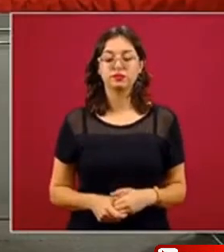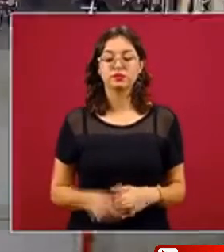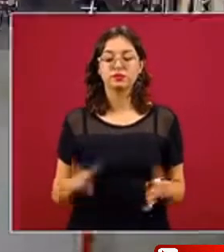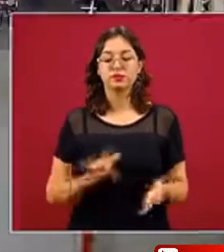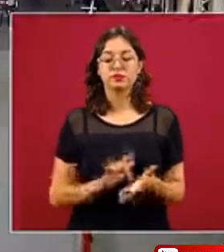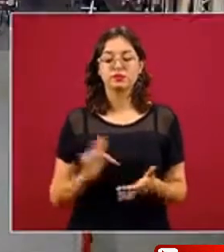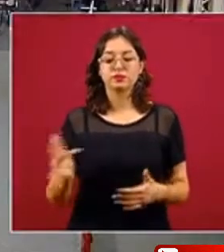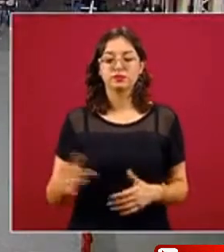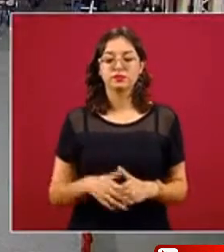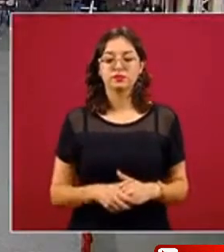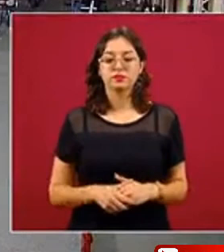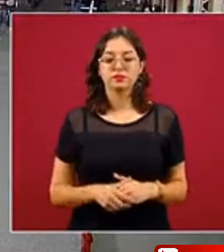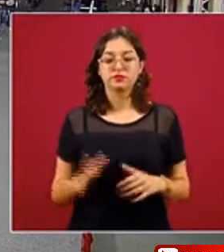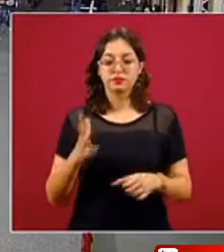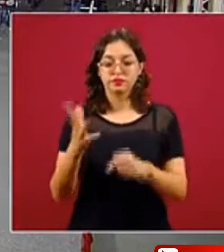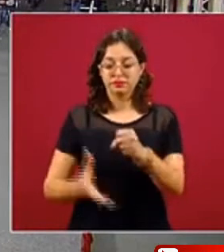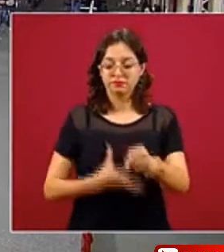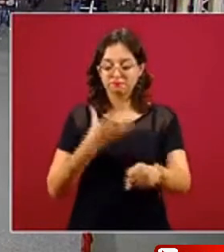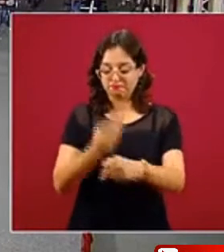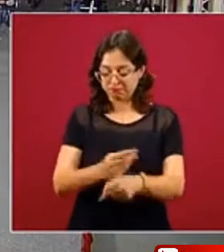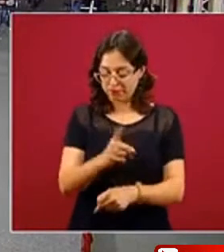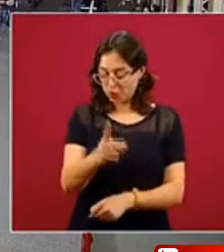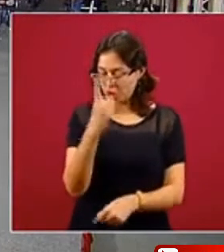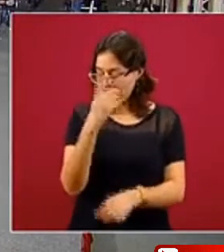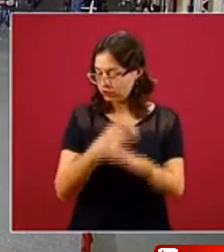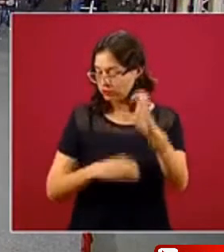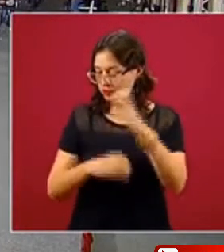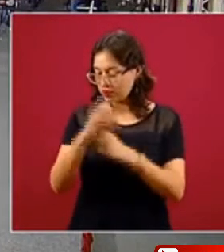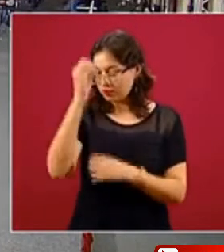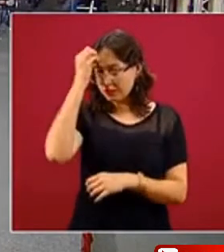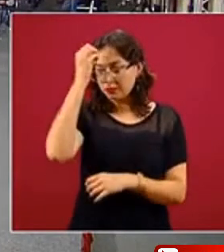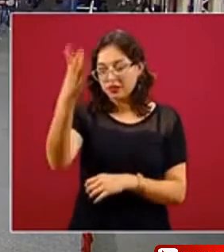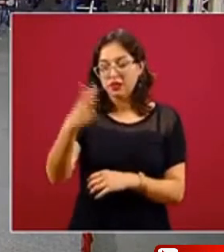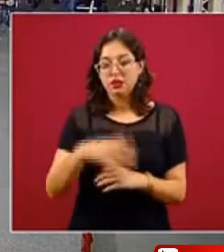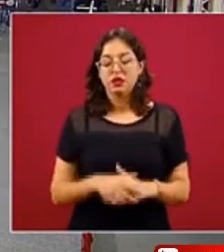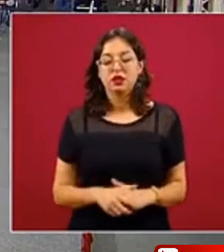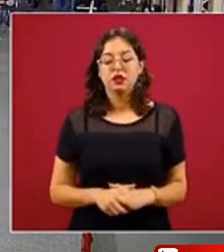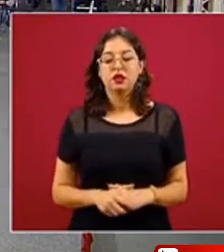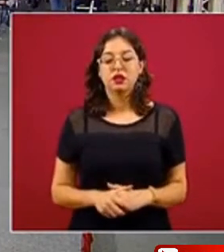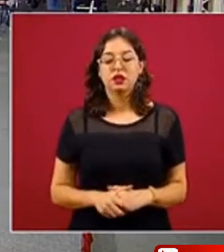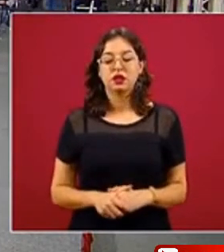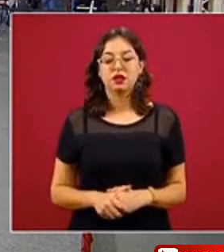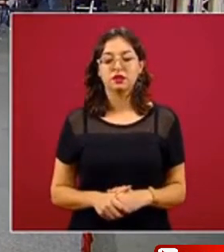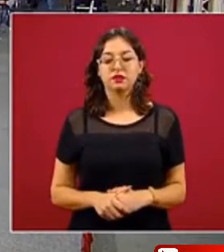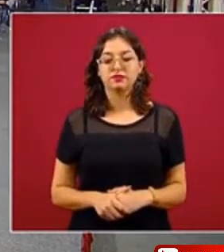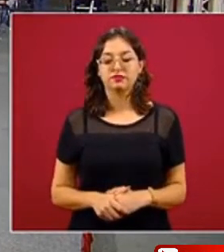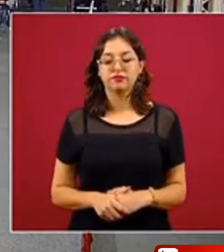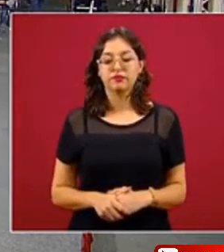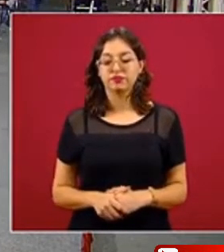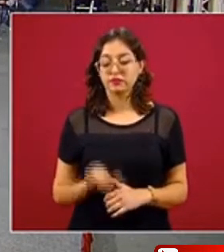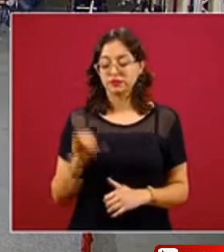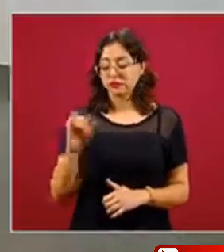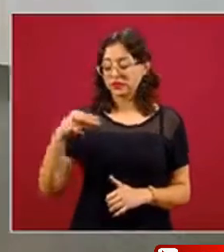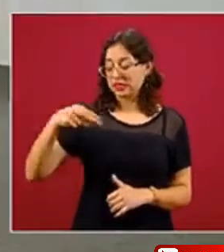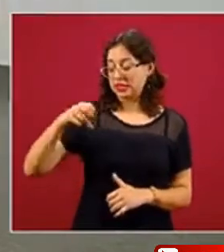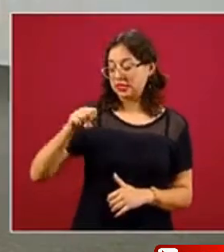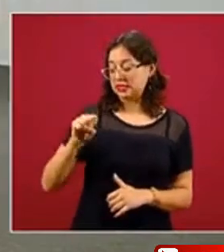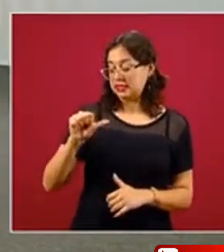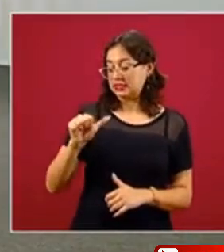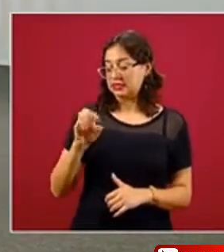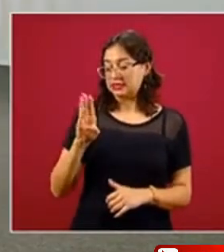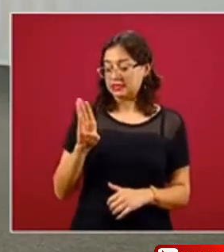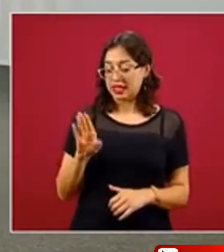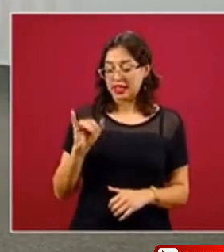doctora Alomía. Quisiera agregar una cosa que se me olvidó mencionar a su amable pregunta, Daniela. INSABI, el Instituto de Salud